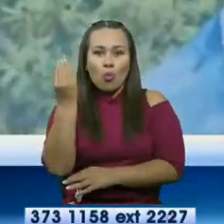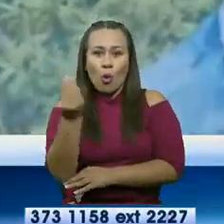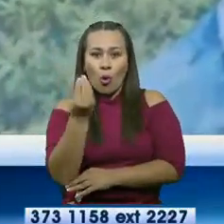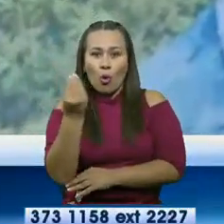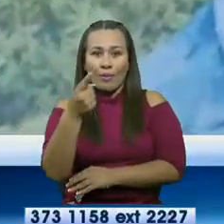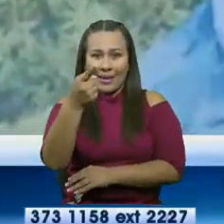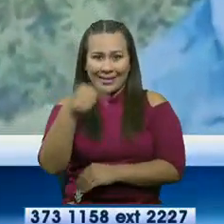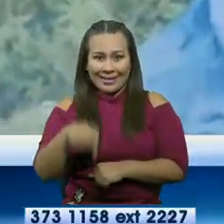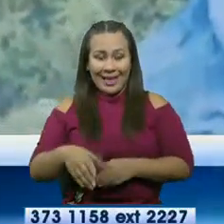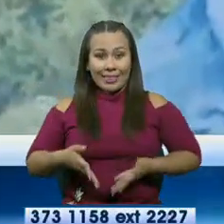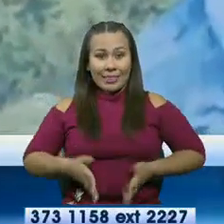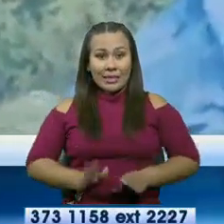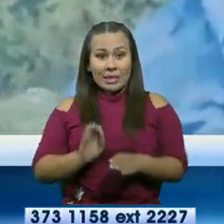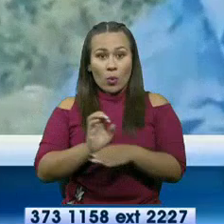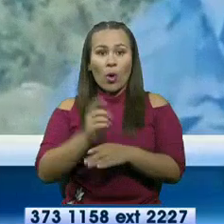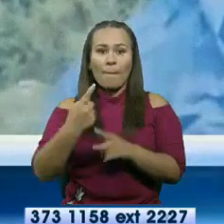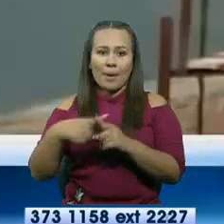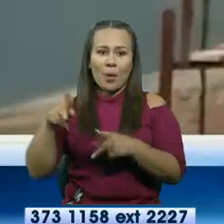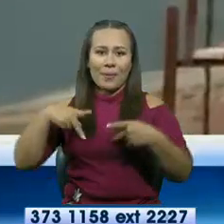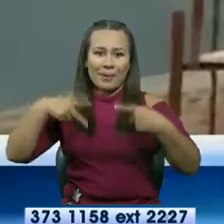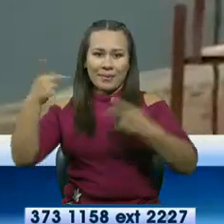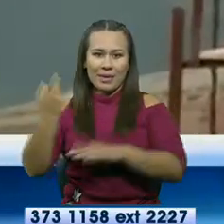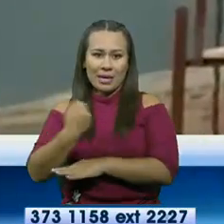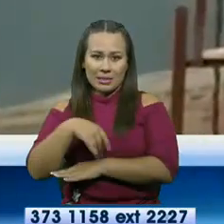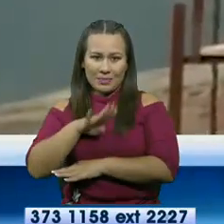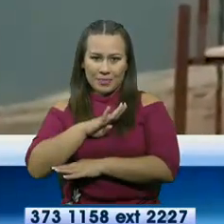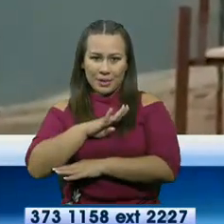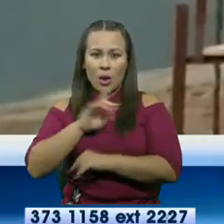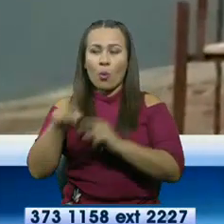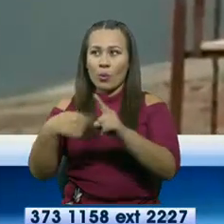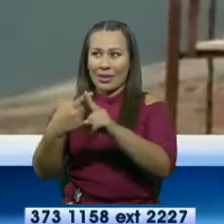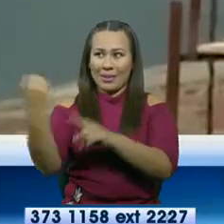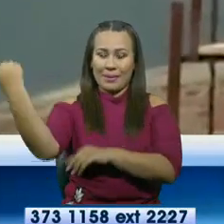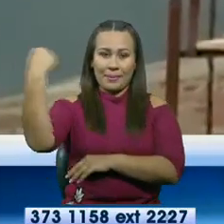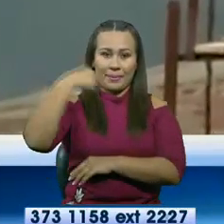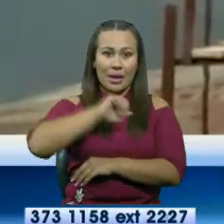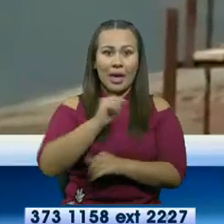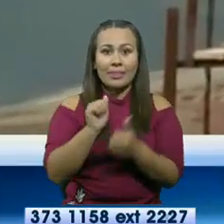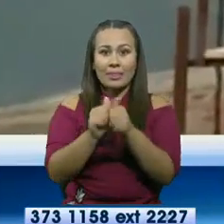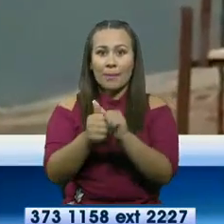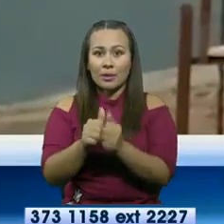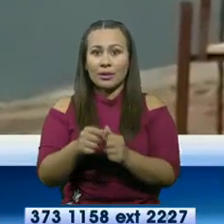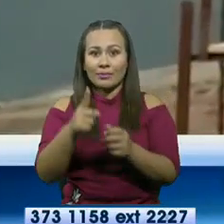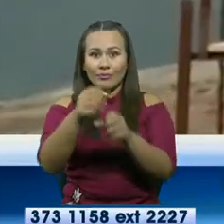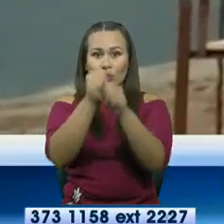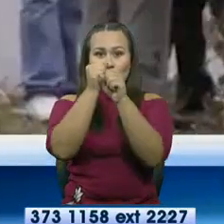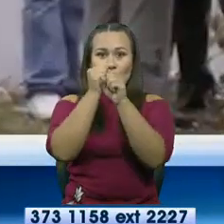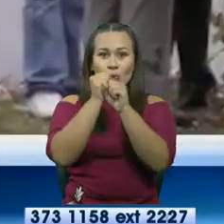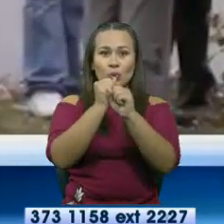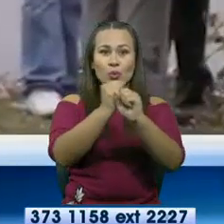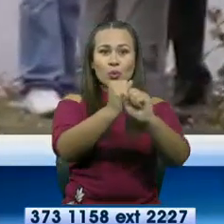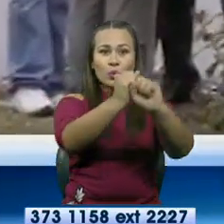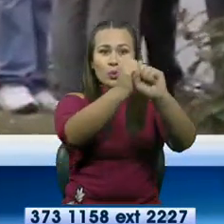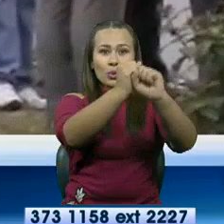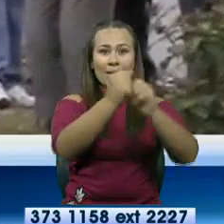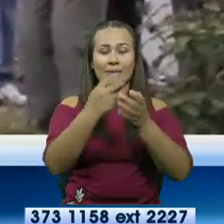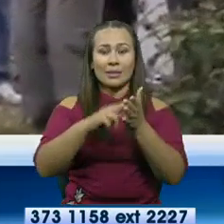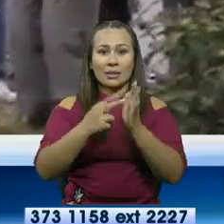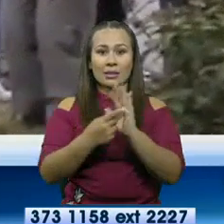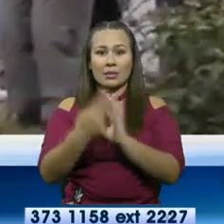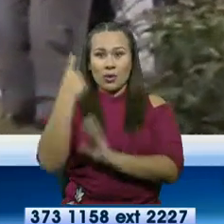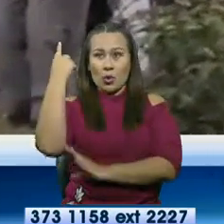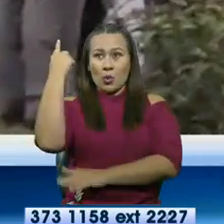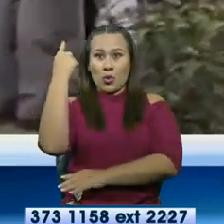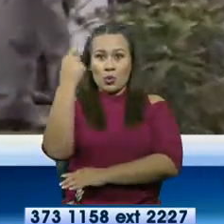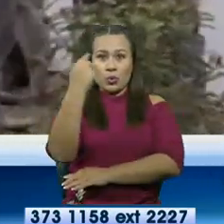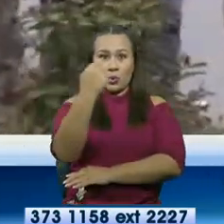joven ecuatoriana de nacionalidad española al realizar el deporte de aventura canopy o zip line, que consiste en recorrer una